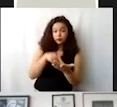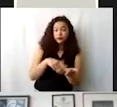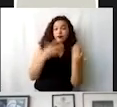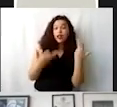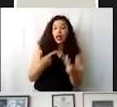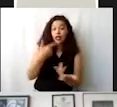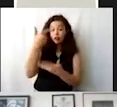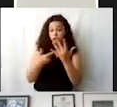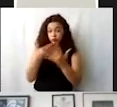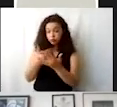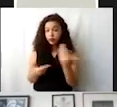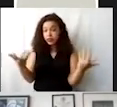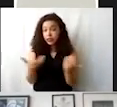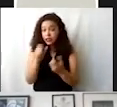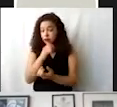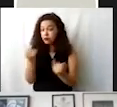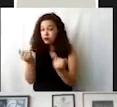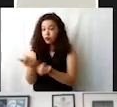que se lleve en el mismo domicilio.